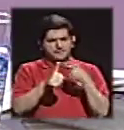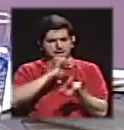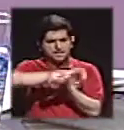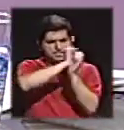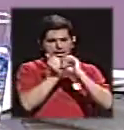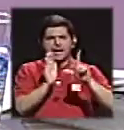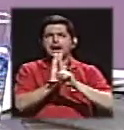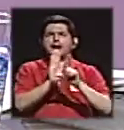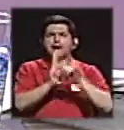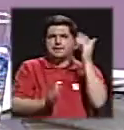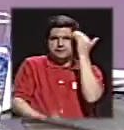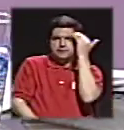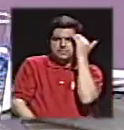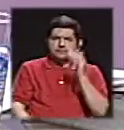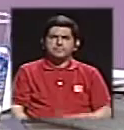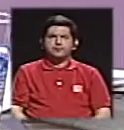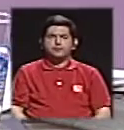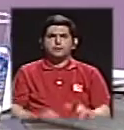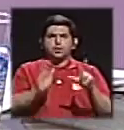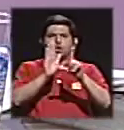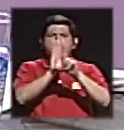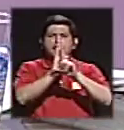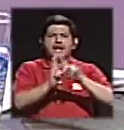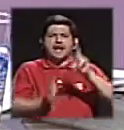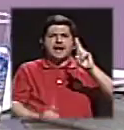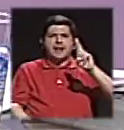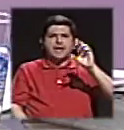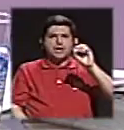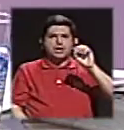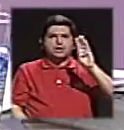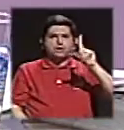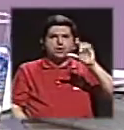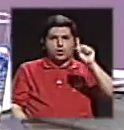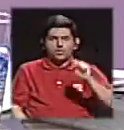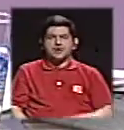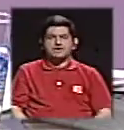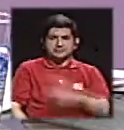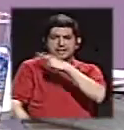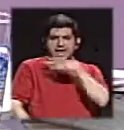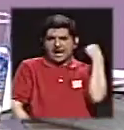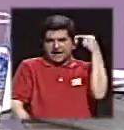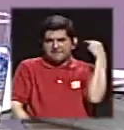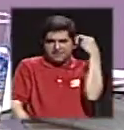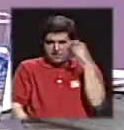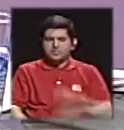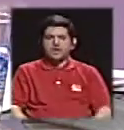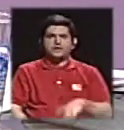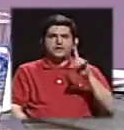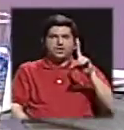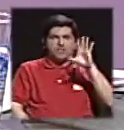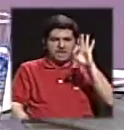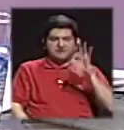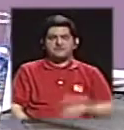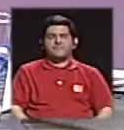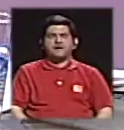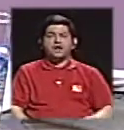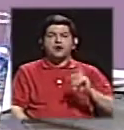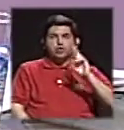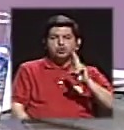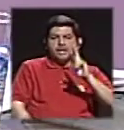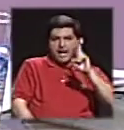reforma legal que se conoce como Ley Robles, cuando la jefa del gobierno del Distrito Federal, Rosario